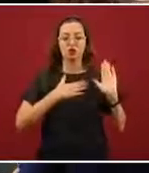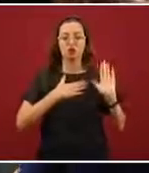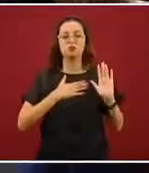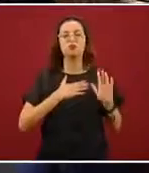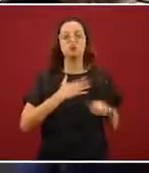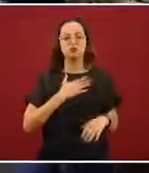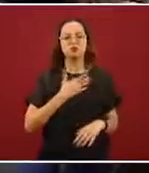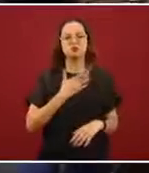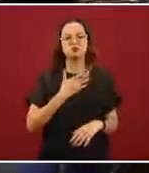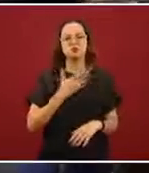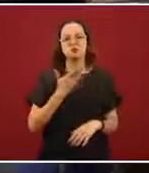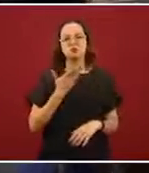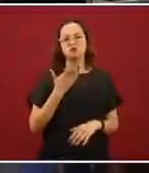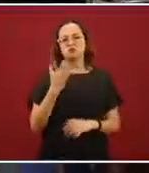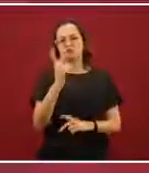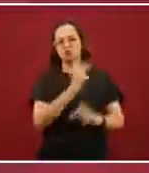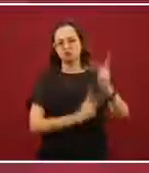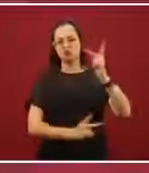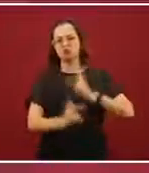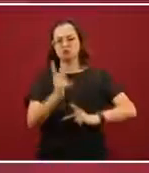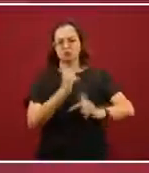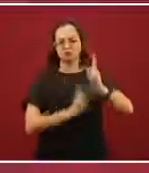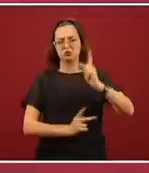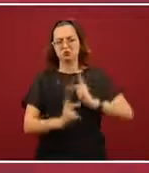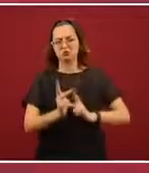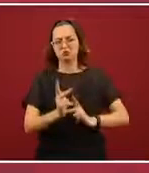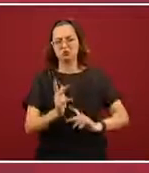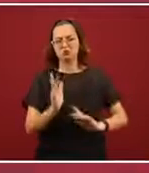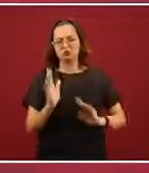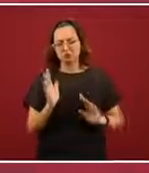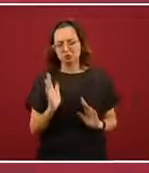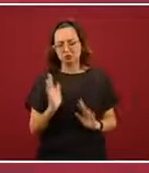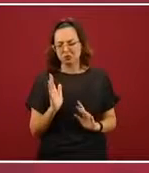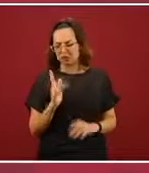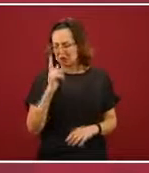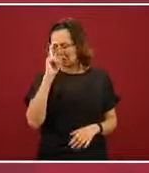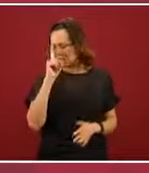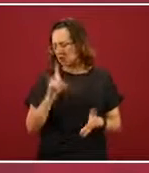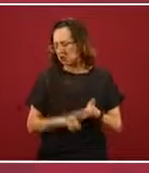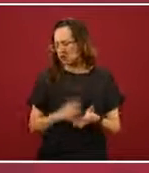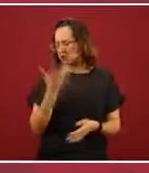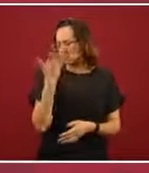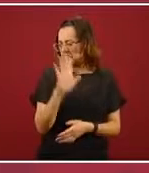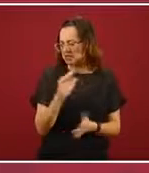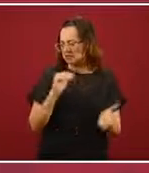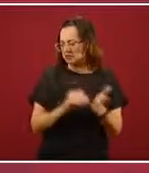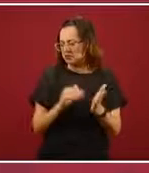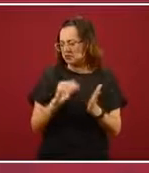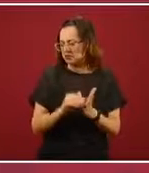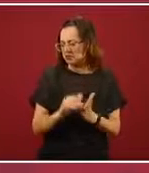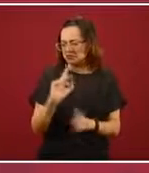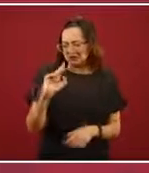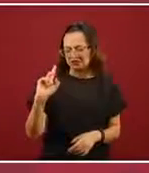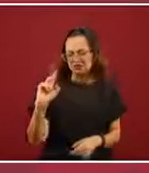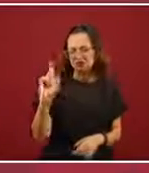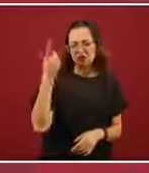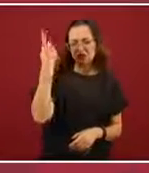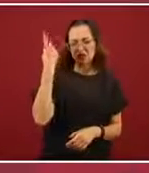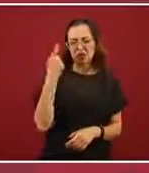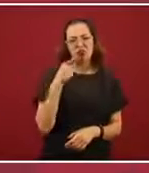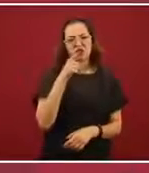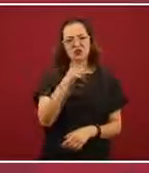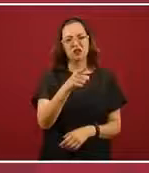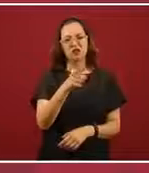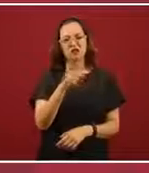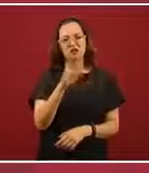crédito. Creo que es del orden de 10,000 millones de dólares del Fondo